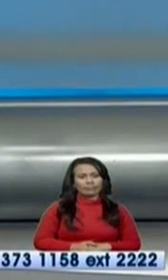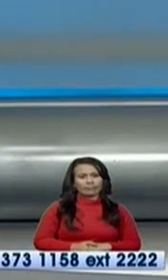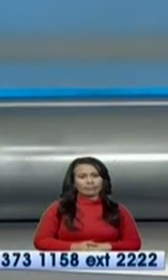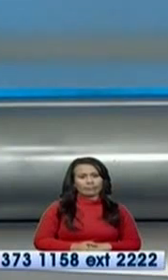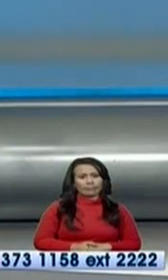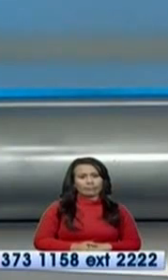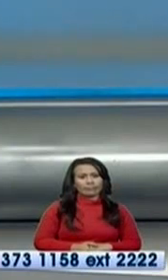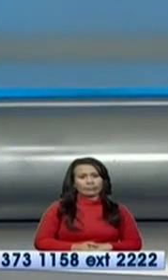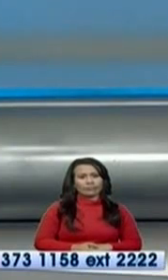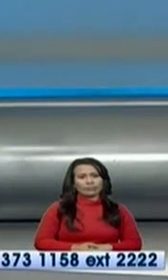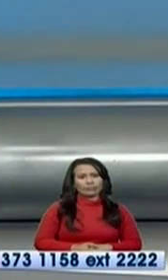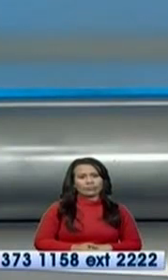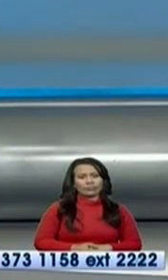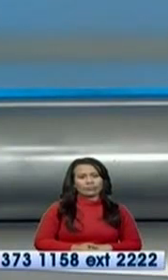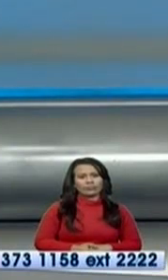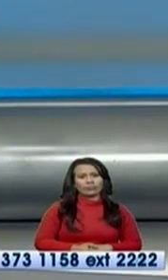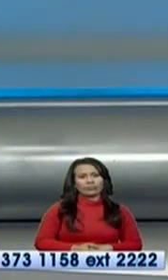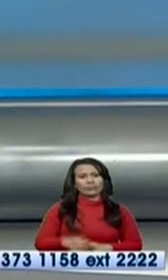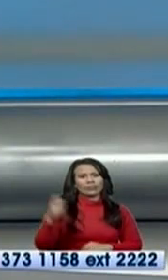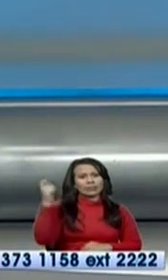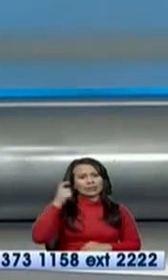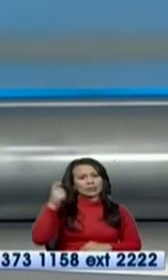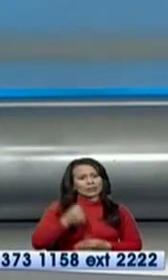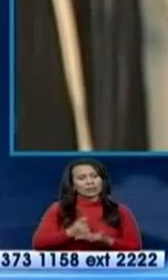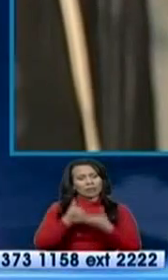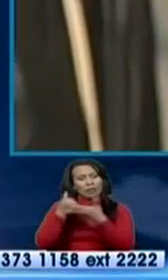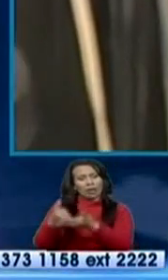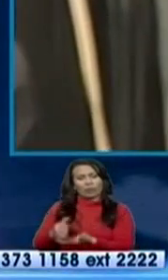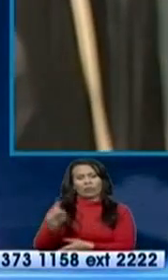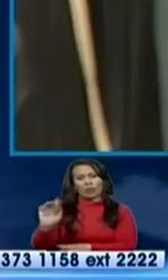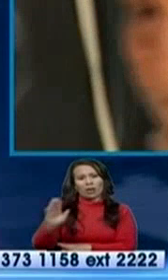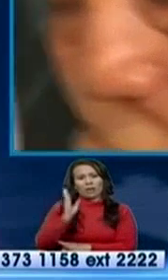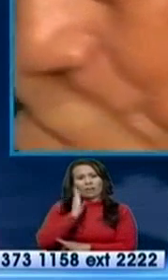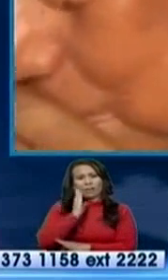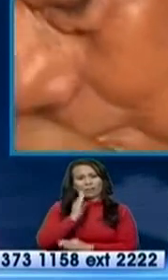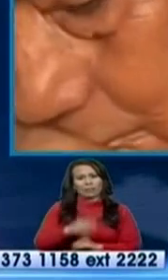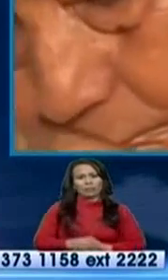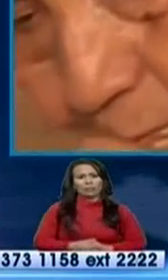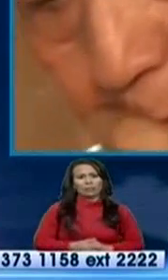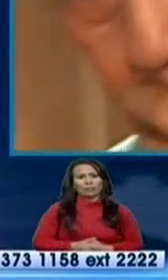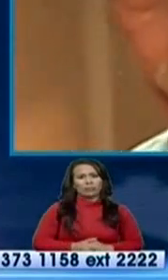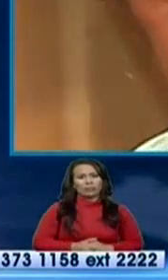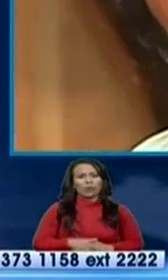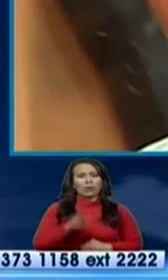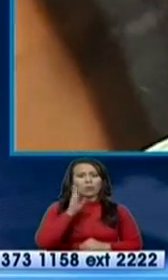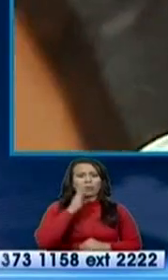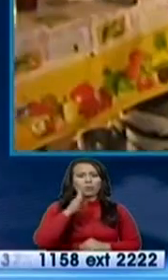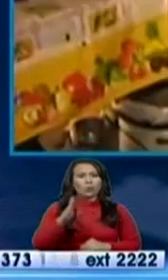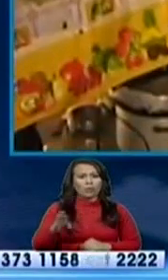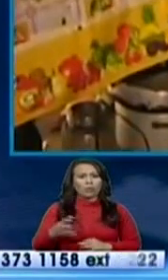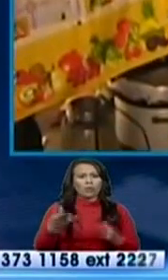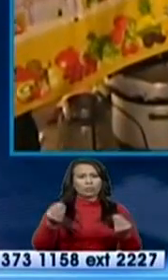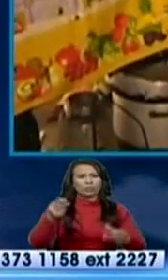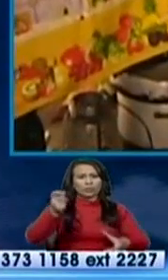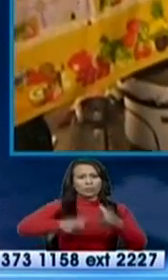Es necesario que ayudemos a esta desesperada madre a encontrar a su hijo. Pero no con esas bromas crueles que saben hacer algunos